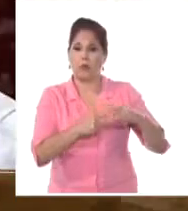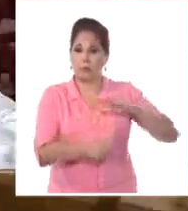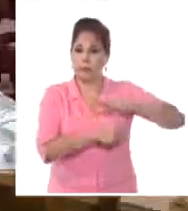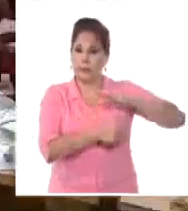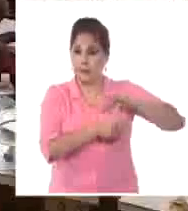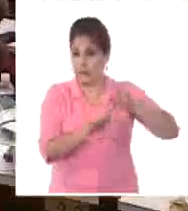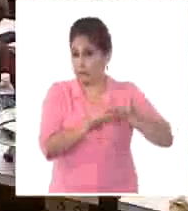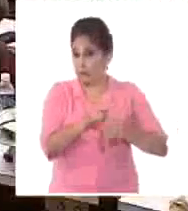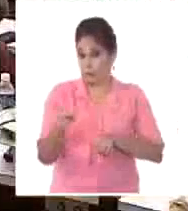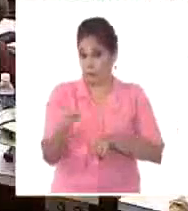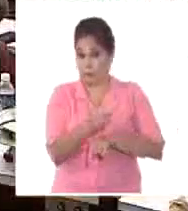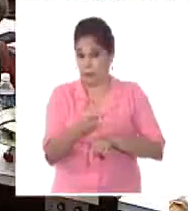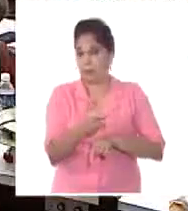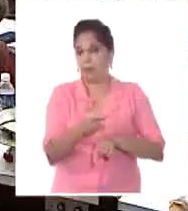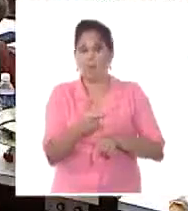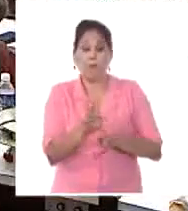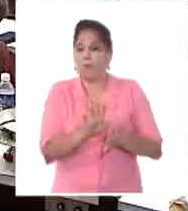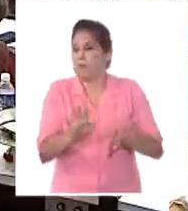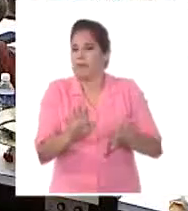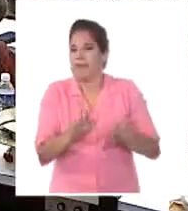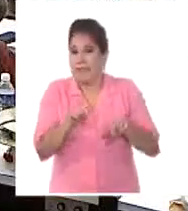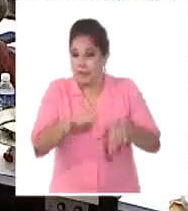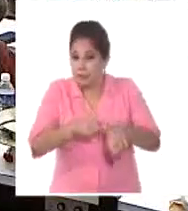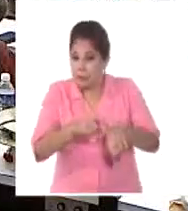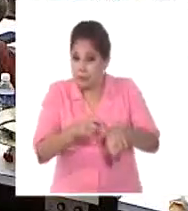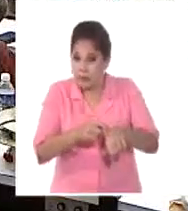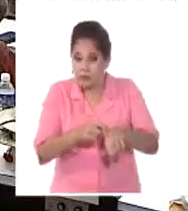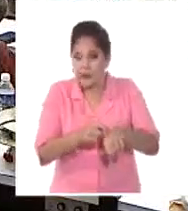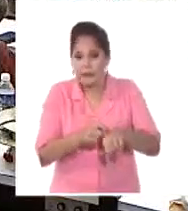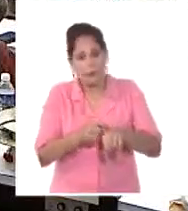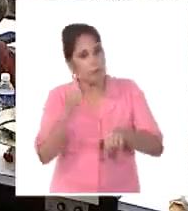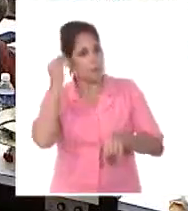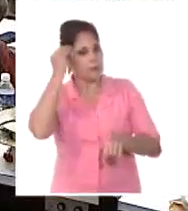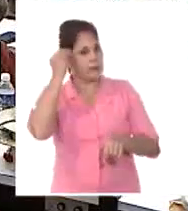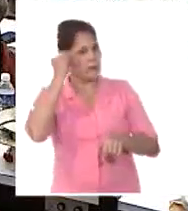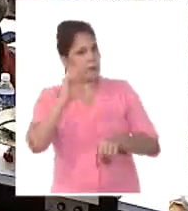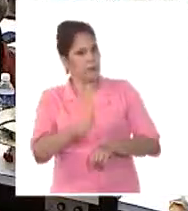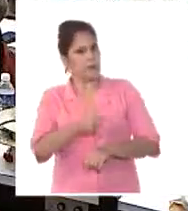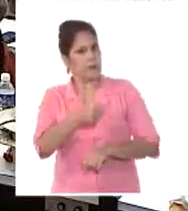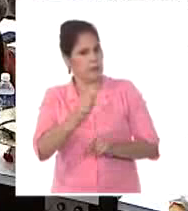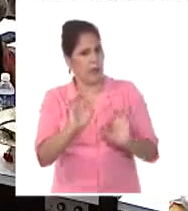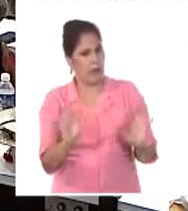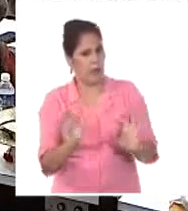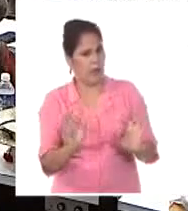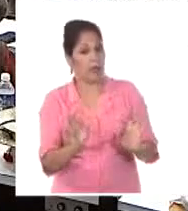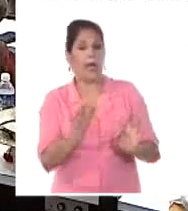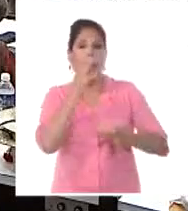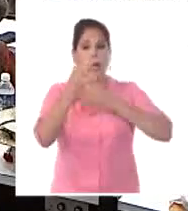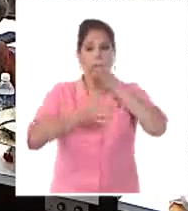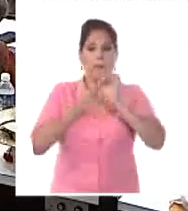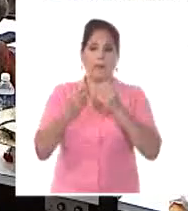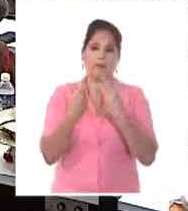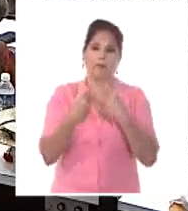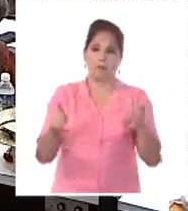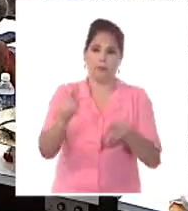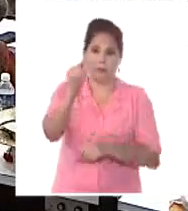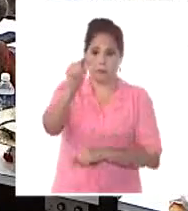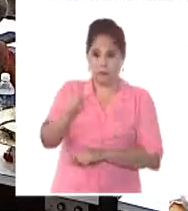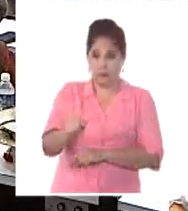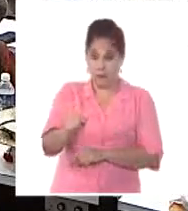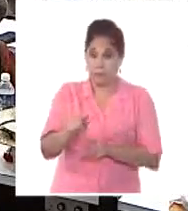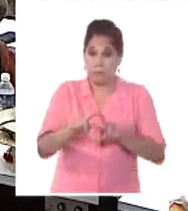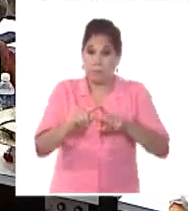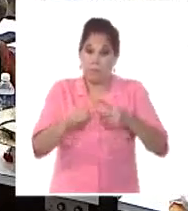Increíblemente, así enterraron lo que hasta esos momentos era una prerrogativa de los presidentes, según los expertos. Lo